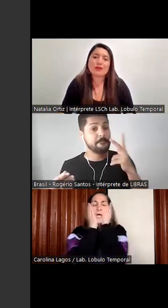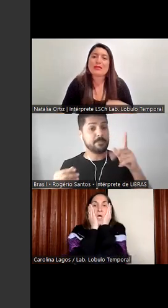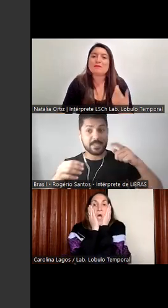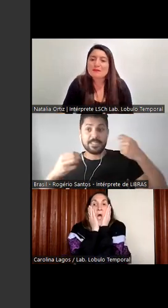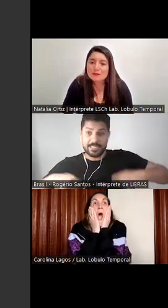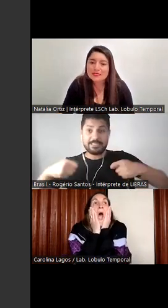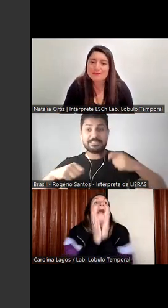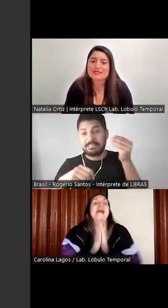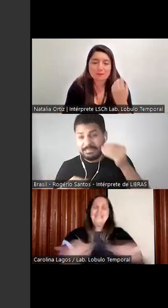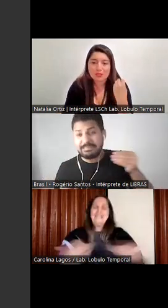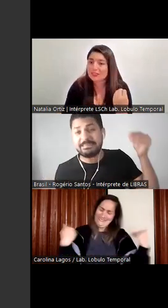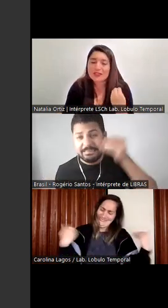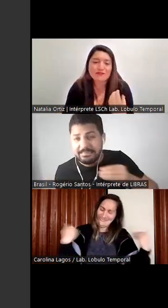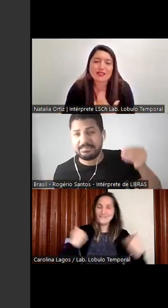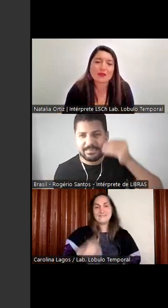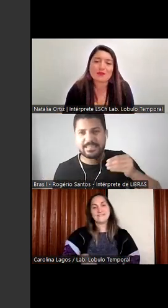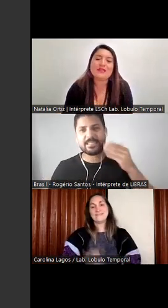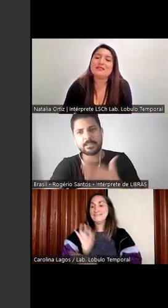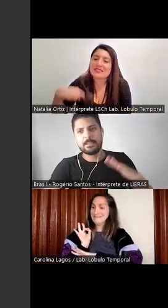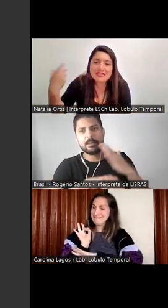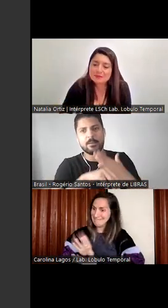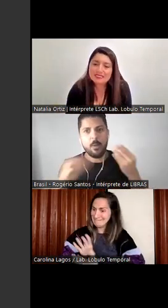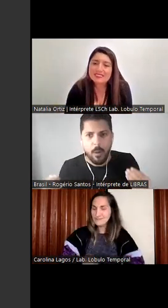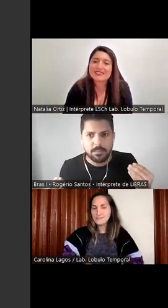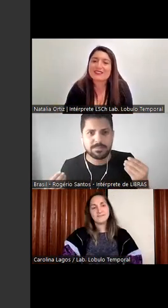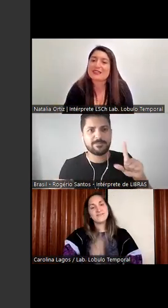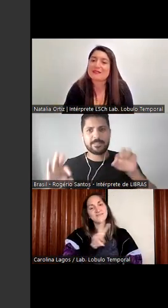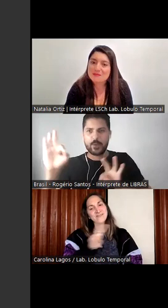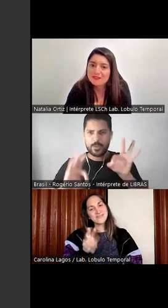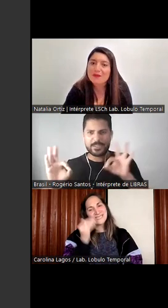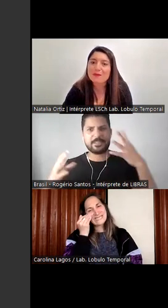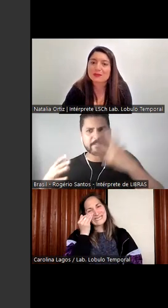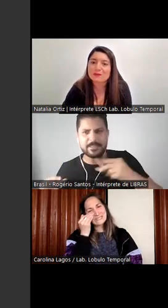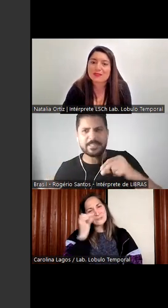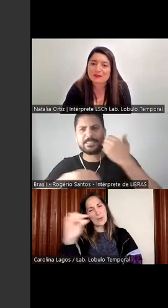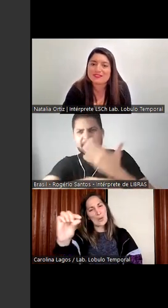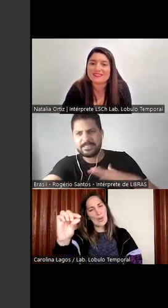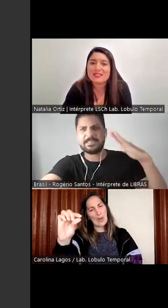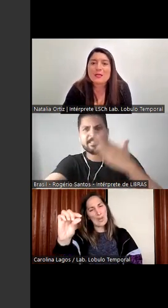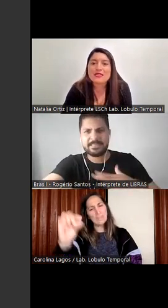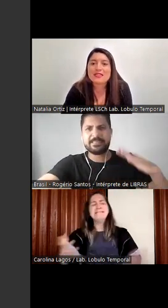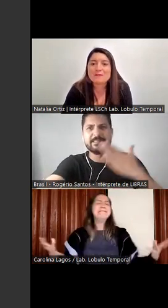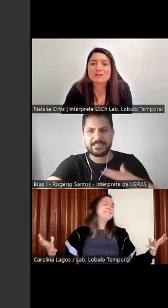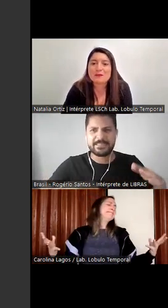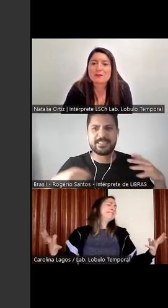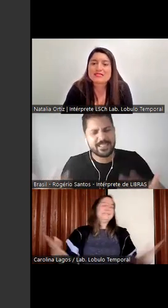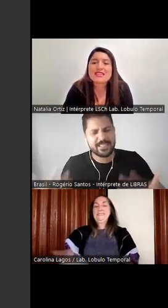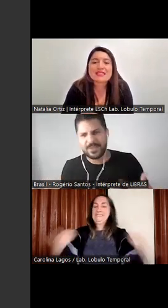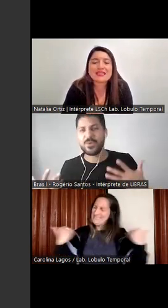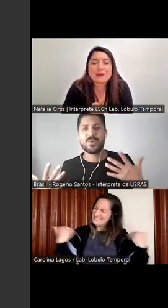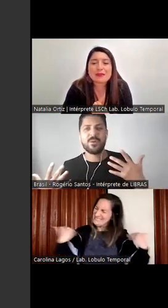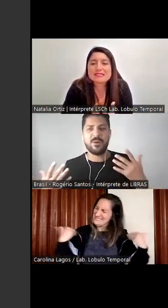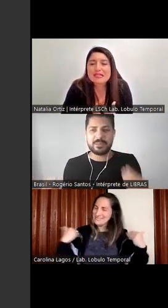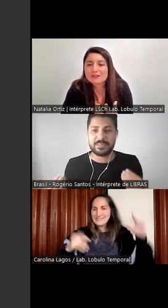intentaba de nuevo, les enviaba el material y me decía, pero aquí no hay vernáculo. Seguía practicando y les enviaba nuevamente un video. Y después me decía,